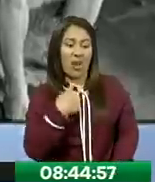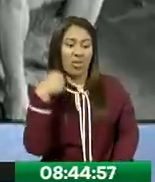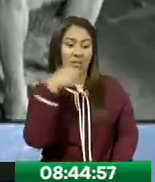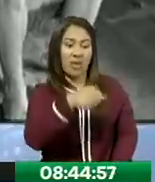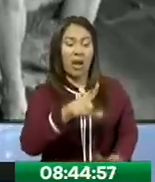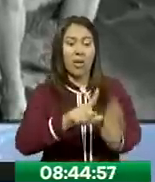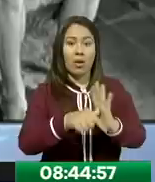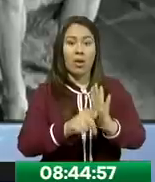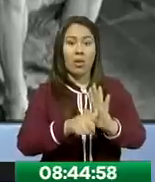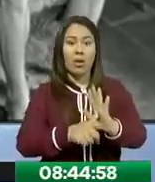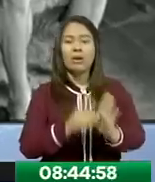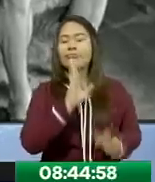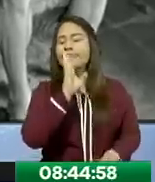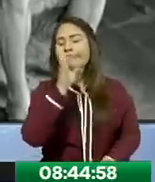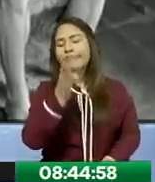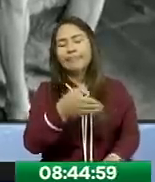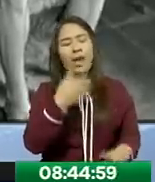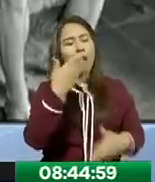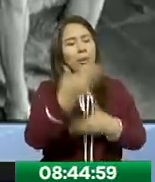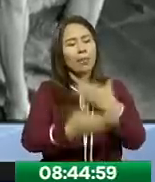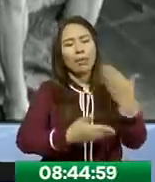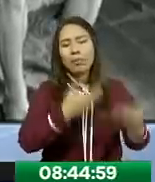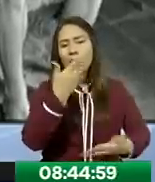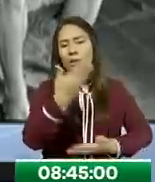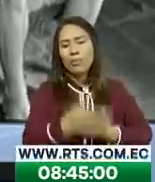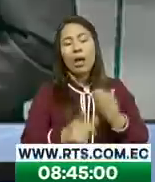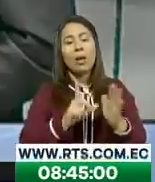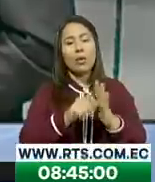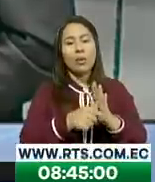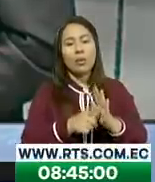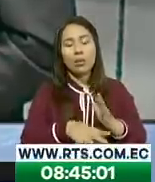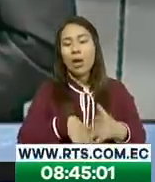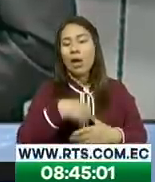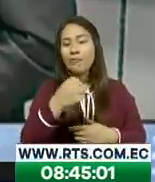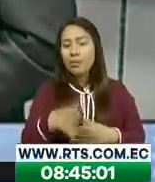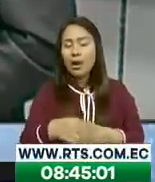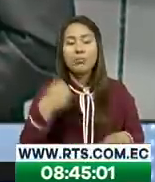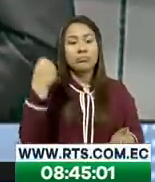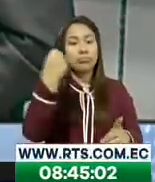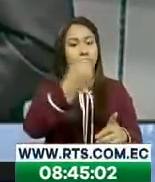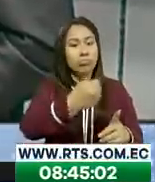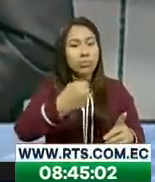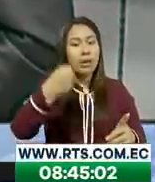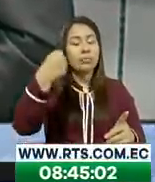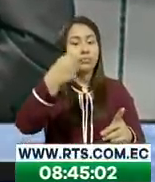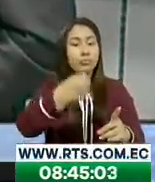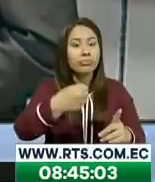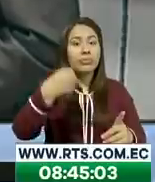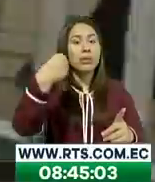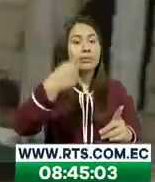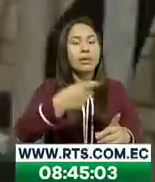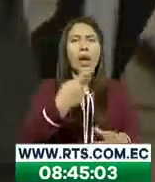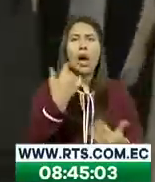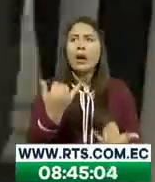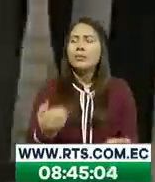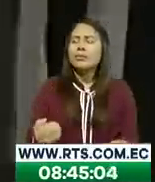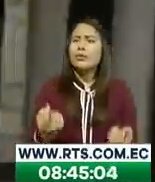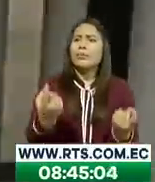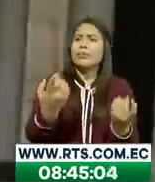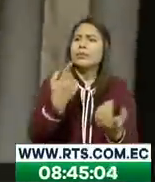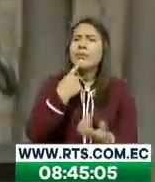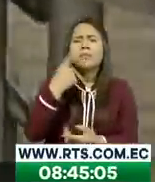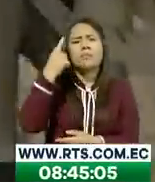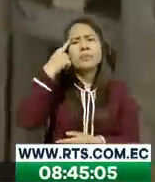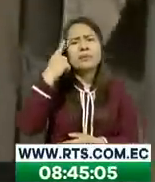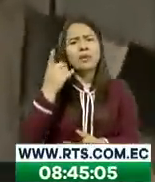ya venía amenazándolo que en la salida le iba a coger, que en la salida le iba a pegar, que en la salida le iba a esperar hasta que se le cumplió el deseo. El padre de la